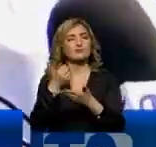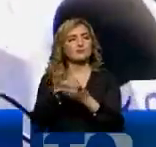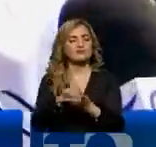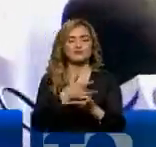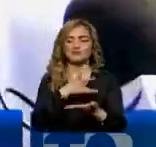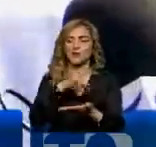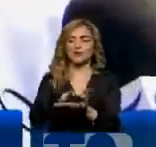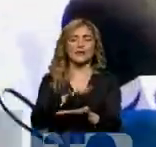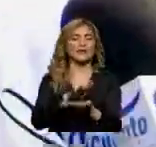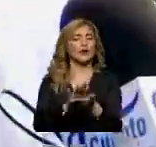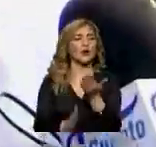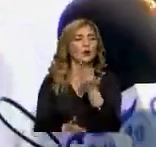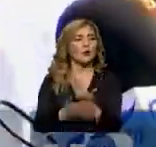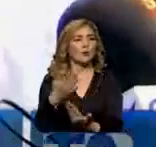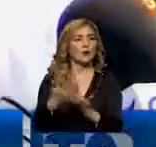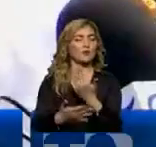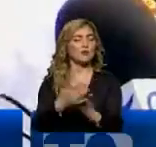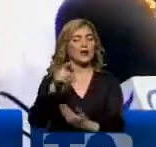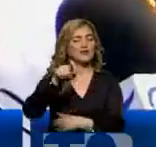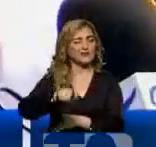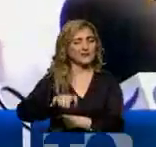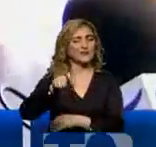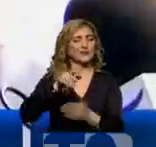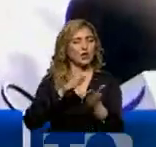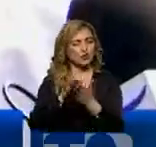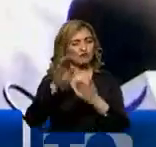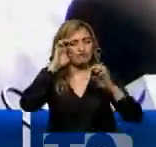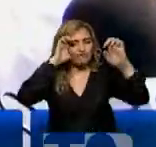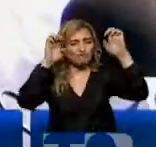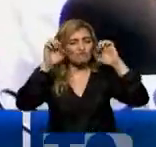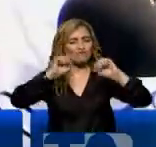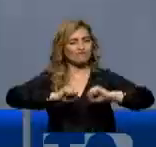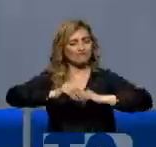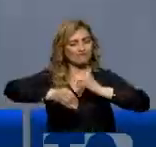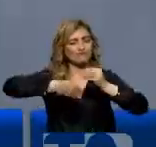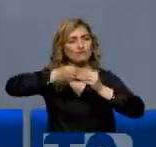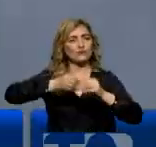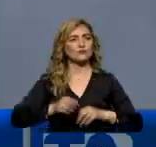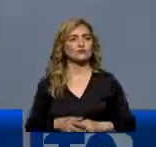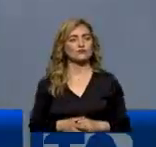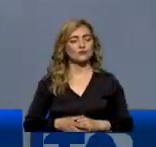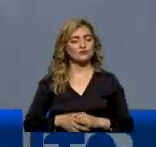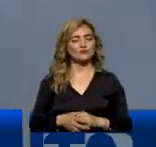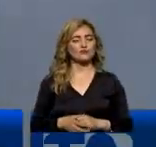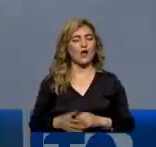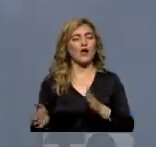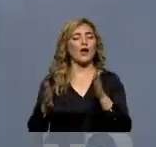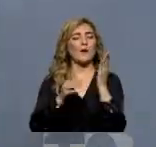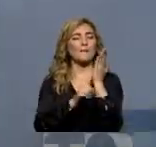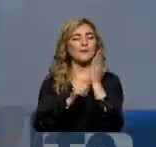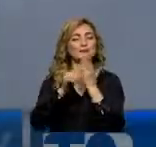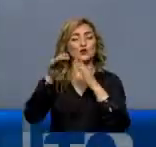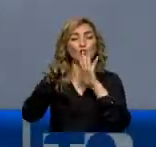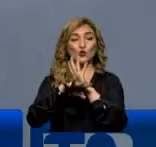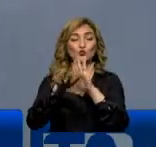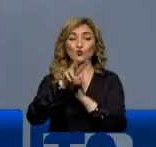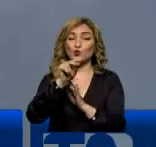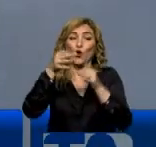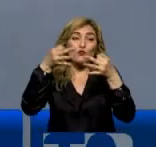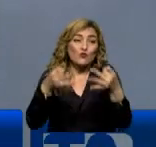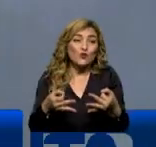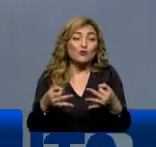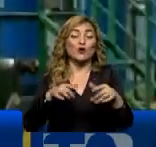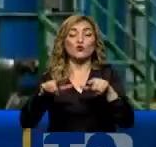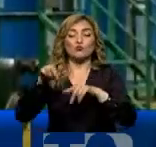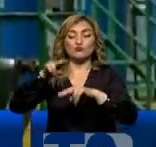la tranquilidad y las facilidades que necesite ese socio estratégico para poder hacer la inversión. Y en otro tema, el ministro de Energía aún no confirma el lugar en el